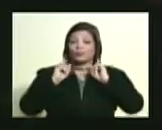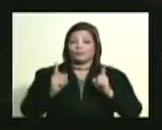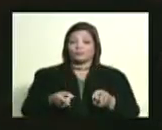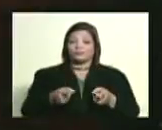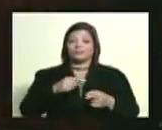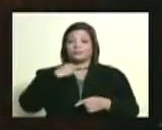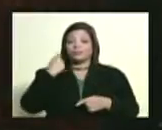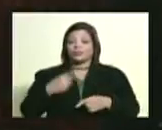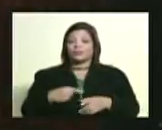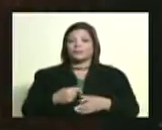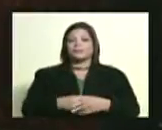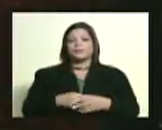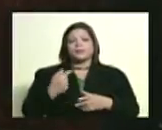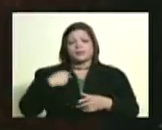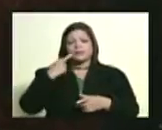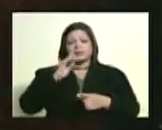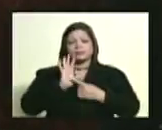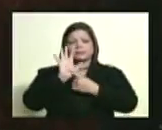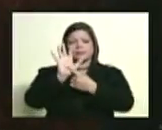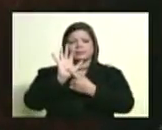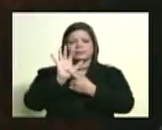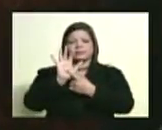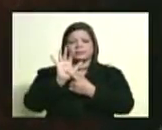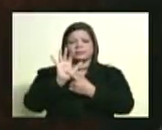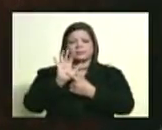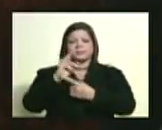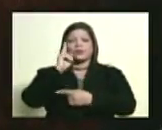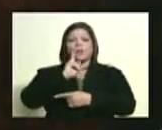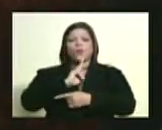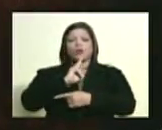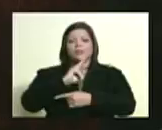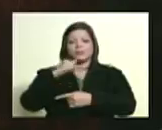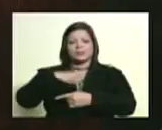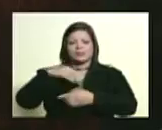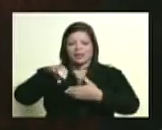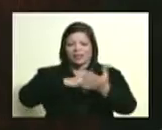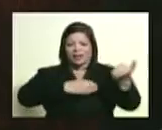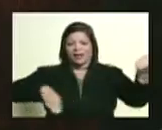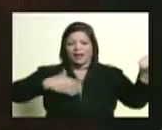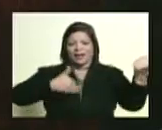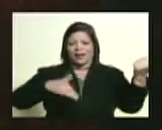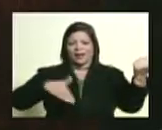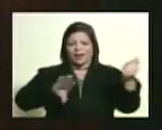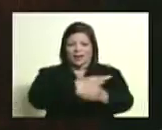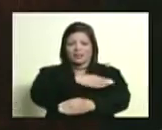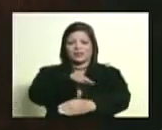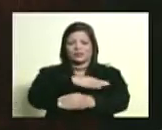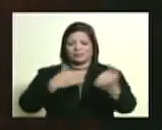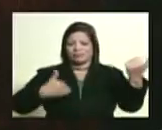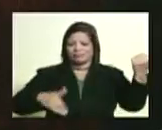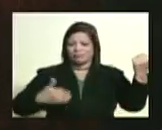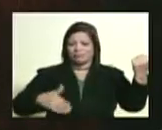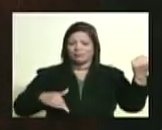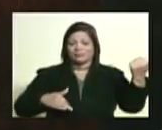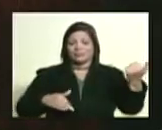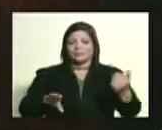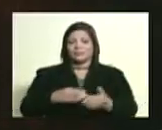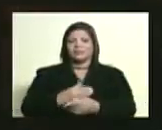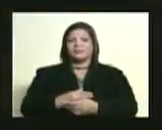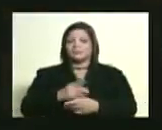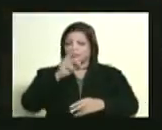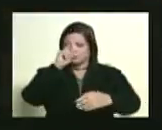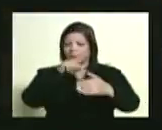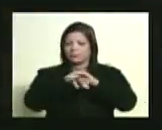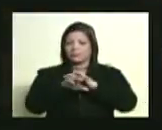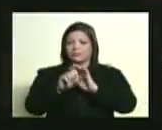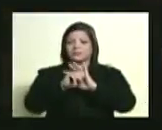Quisiera dejar en evidencia, pues, este bolivarianismo que hay dentro de esta canción venezolana, ¿no? Que fue, digamos, referencia